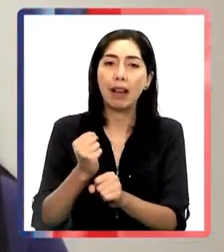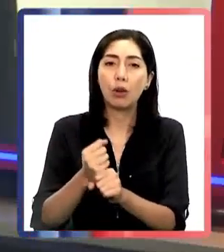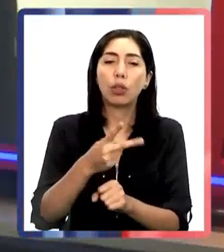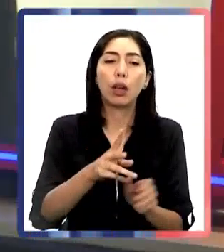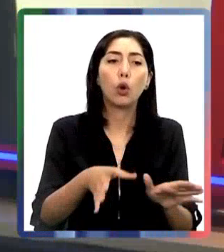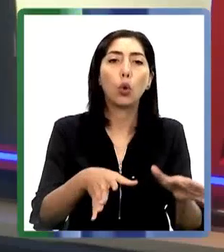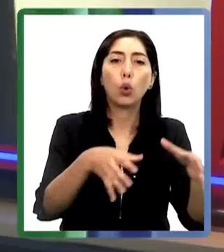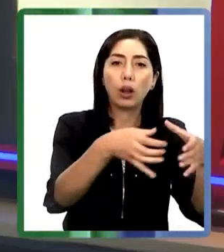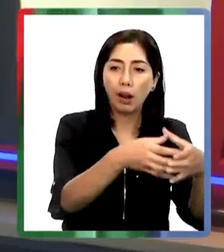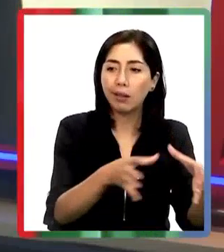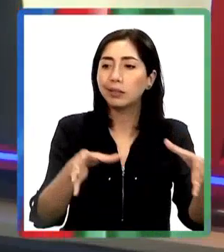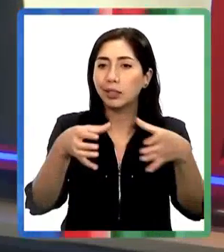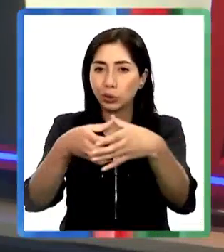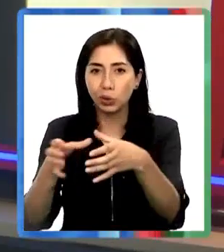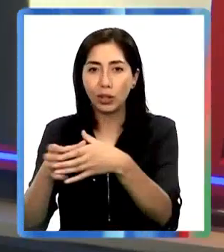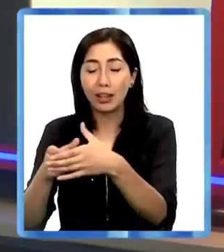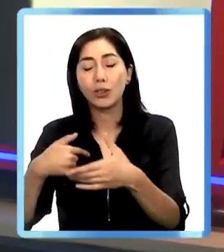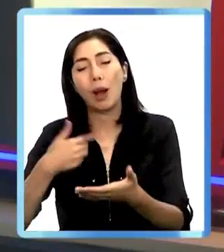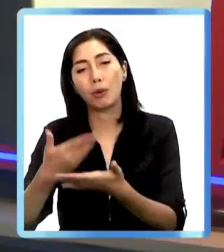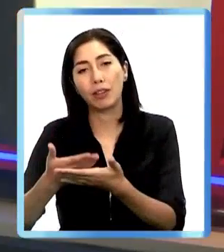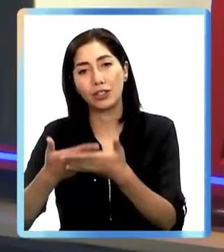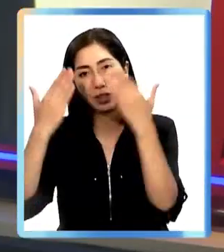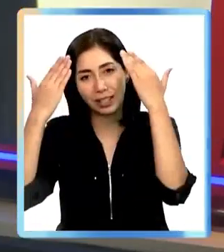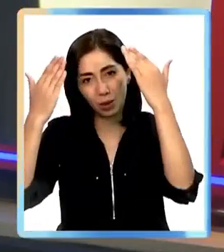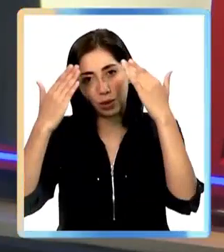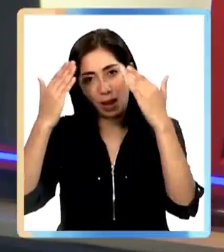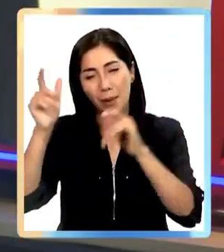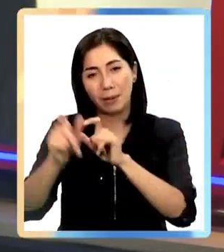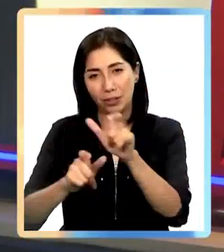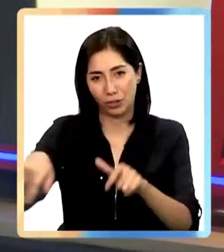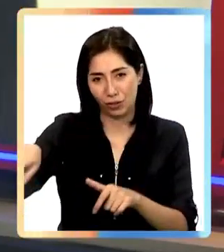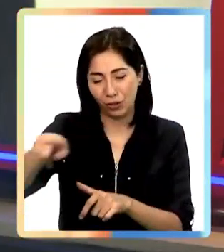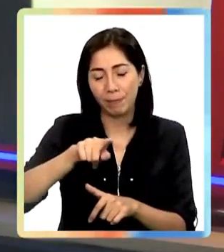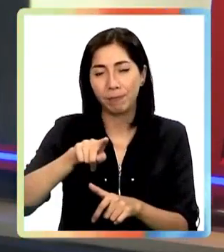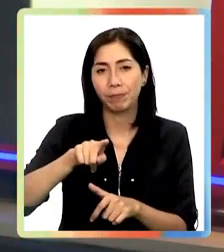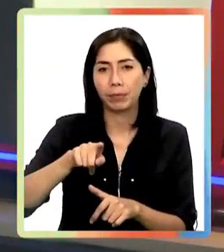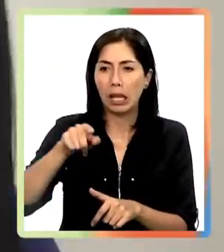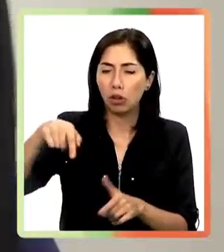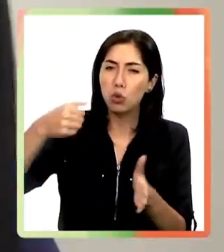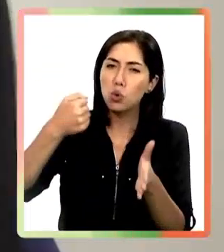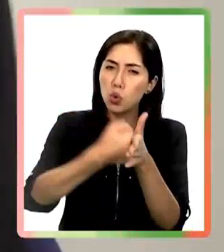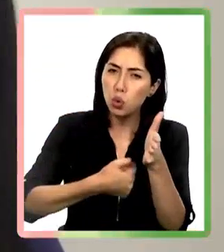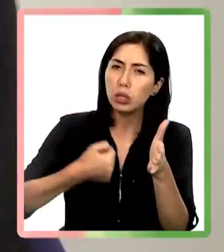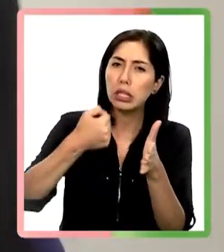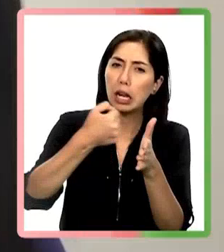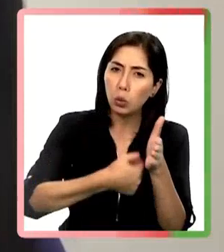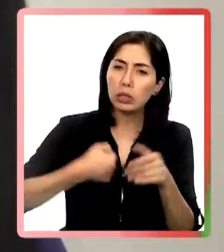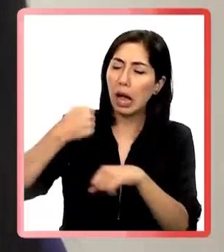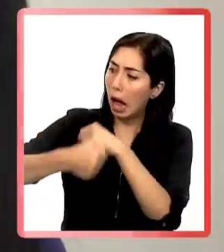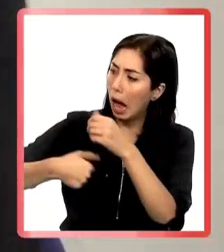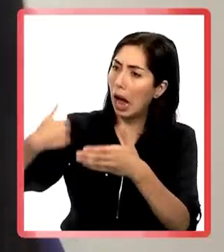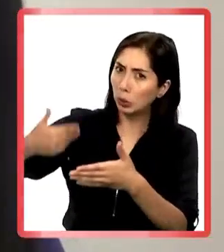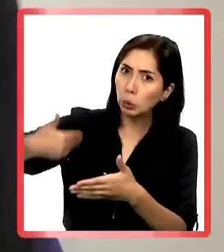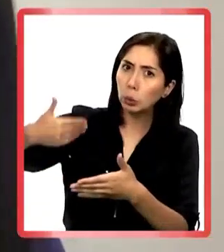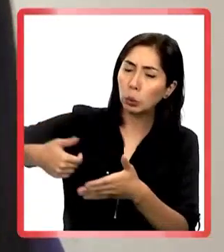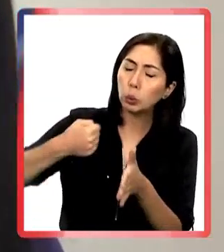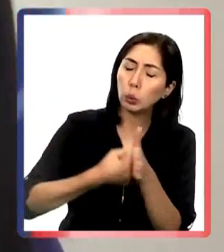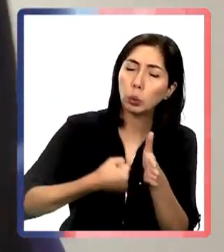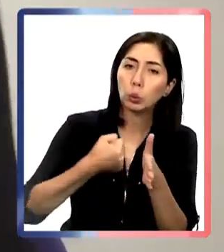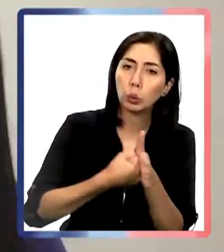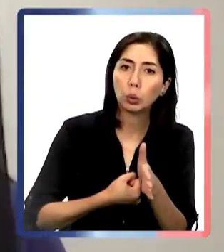organizaciones de pacientes, al cual aprovecho de saludar a través de su programa, han dado esta lucha todos estos años, consiguiendo hitos cada vez